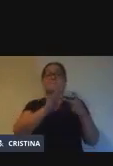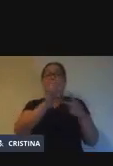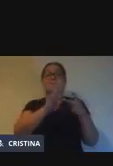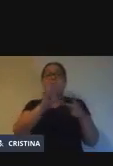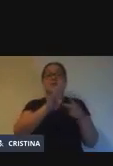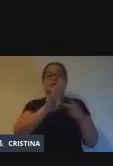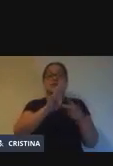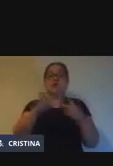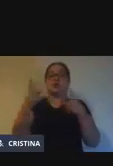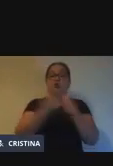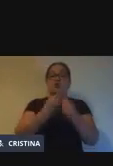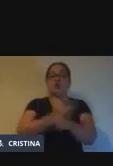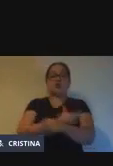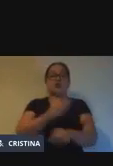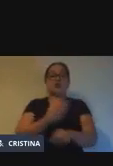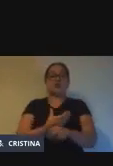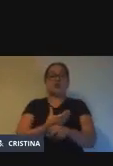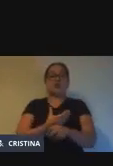Yolo